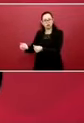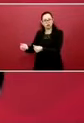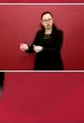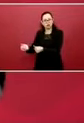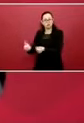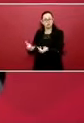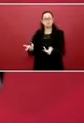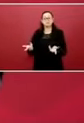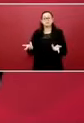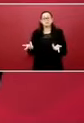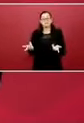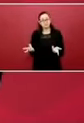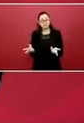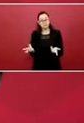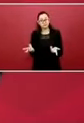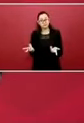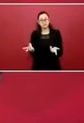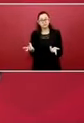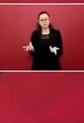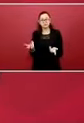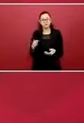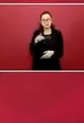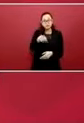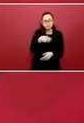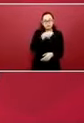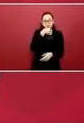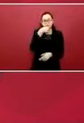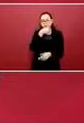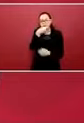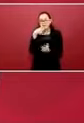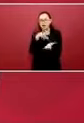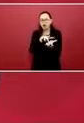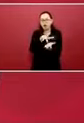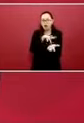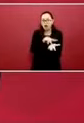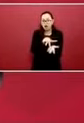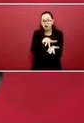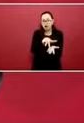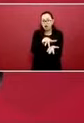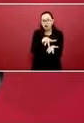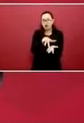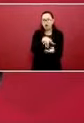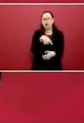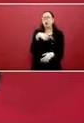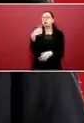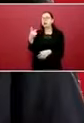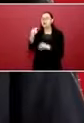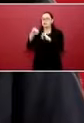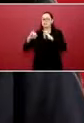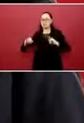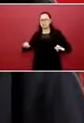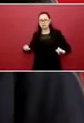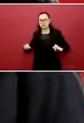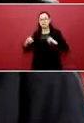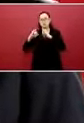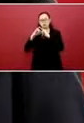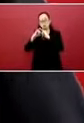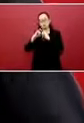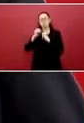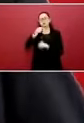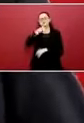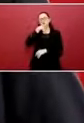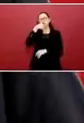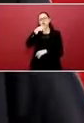Y si se hablaba de apoyar a adultos mayores, era el Instituto de los Adultos Mayores y